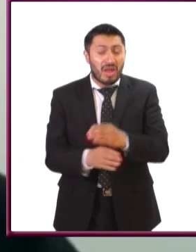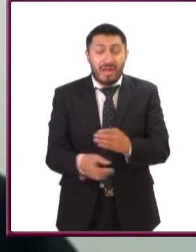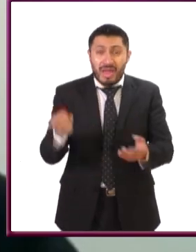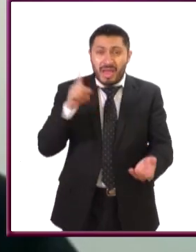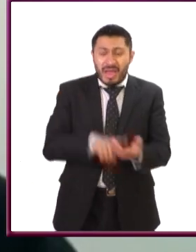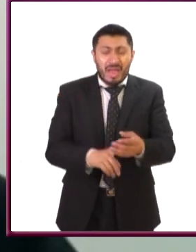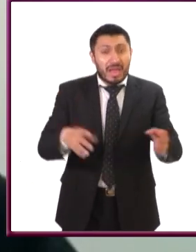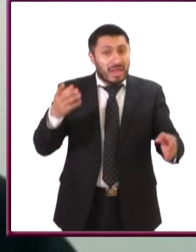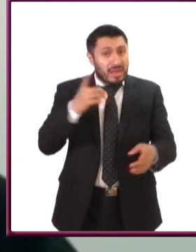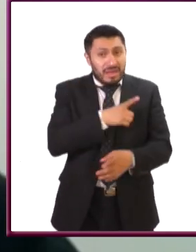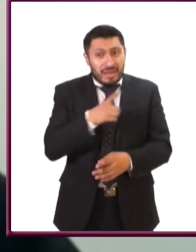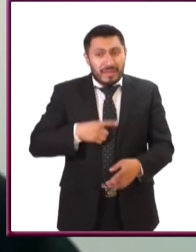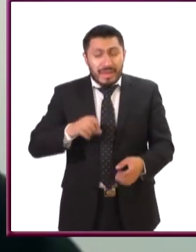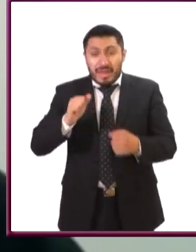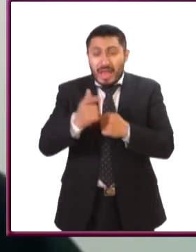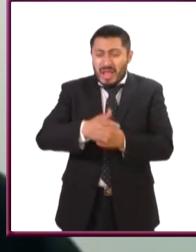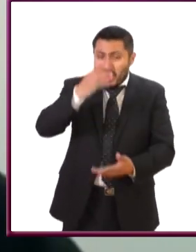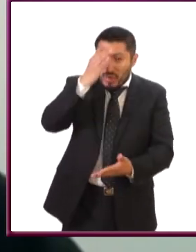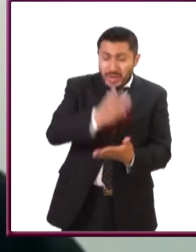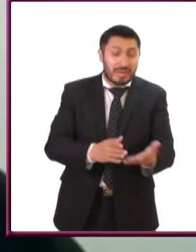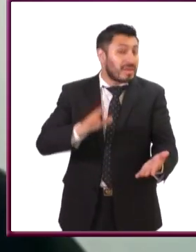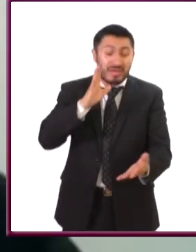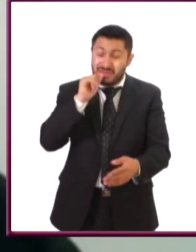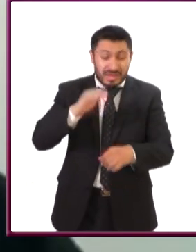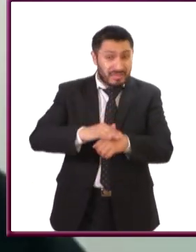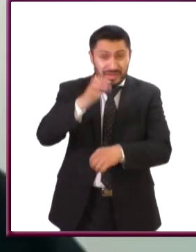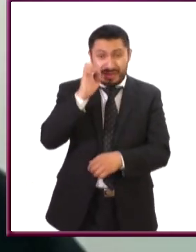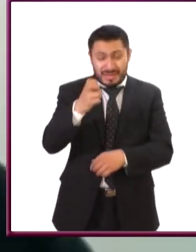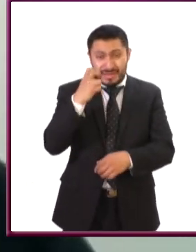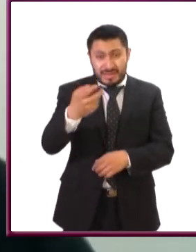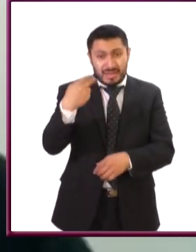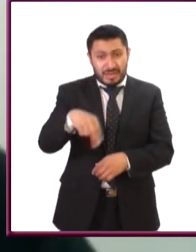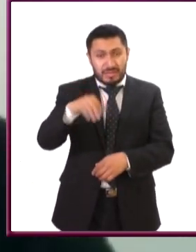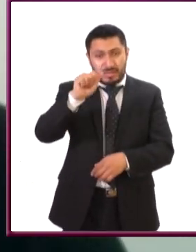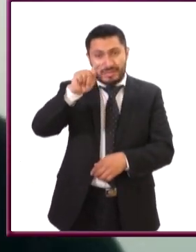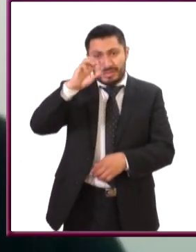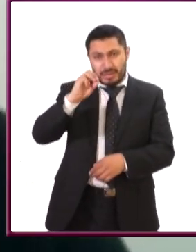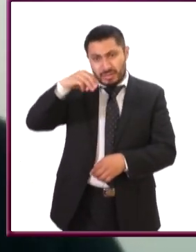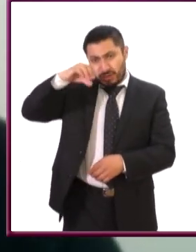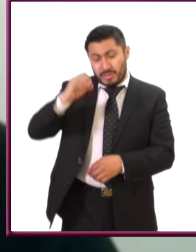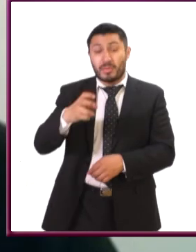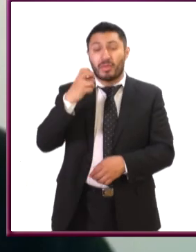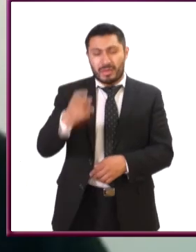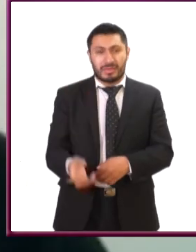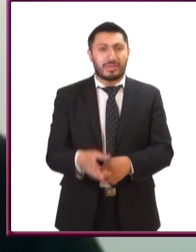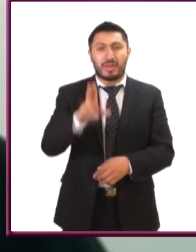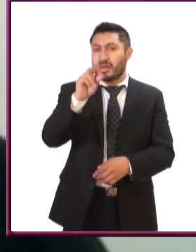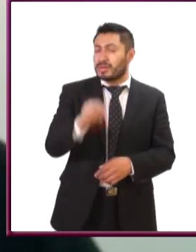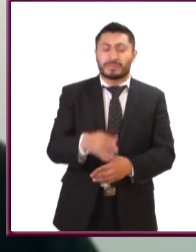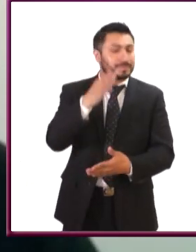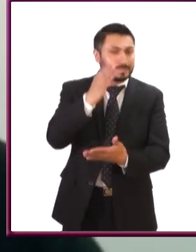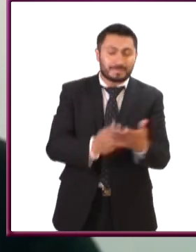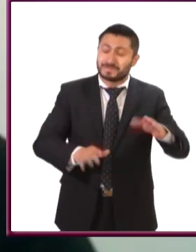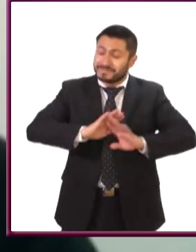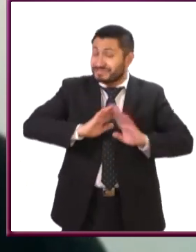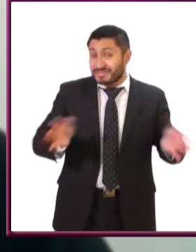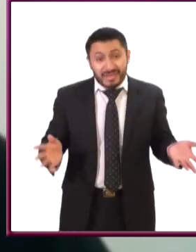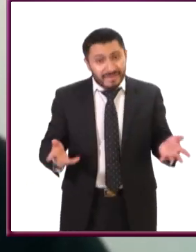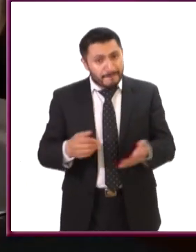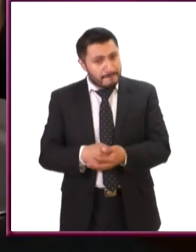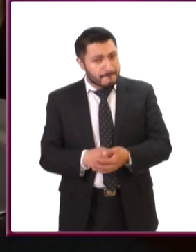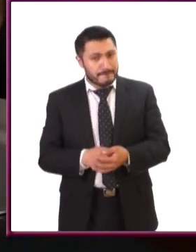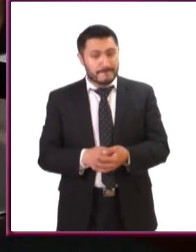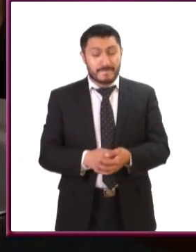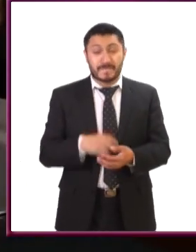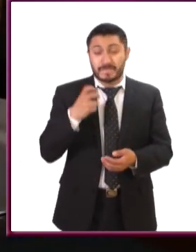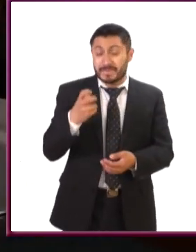tenía que terminar en una cantidad indivisible, a la cual le llamó átomo. De hecho, etimológicamente átomo viene de allí, de indivisible.